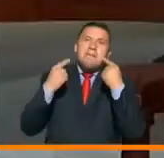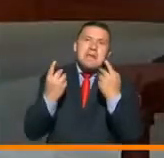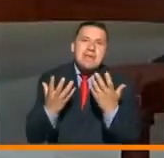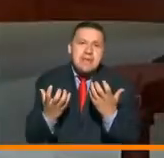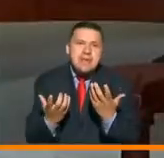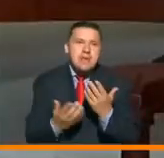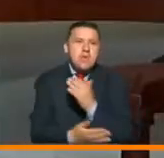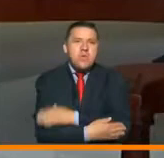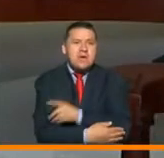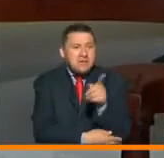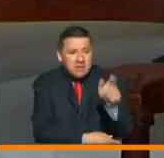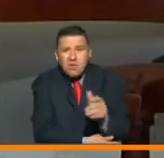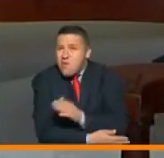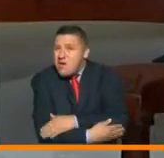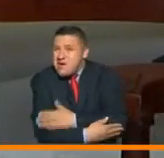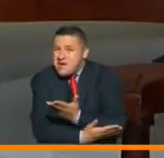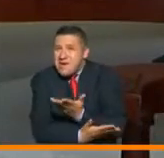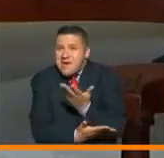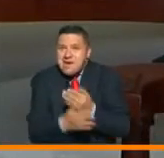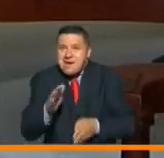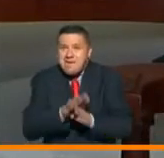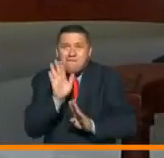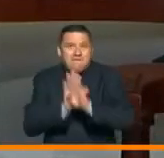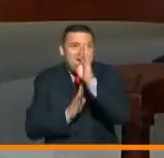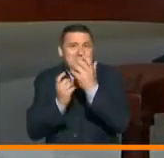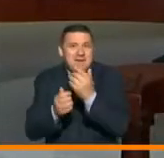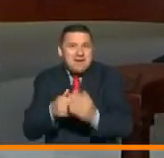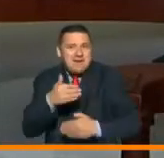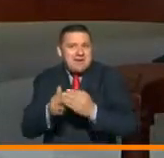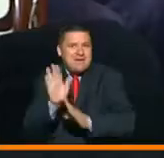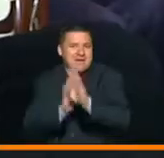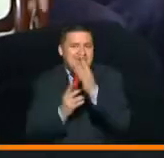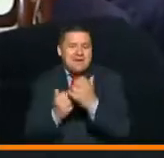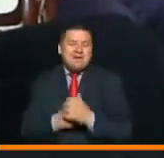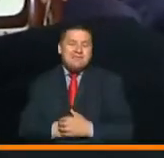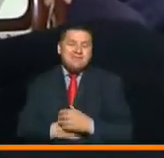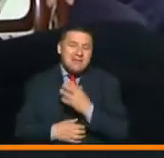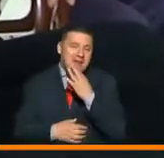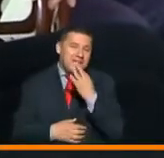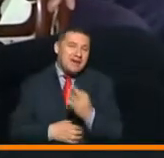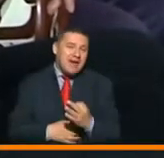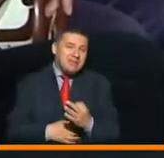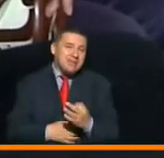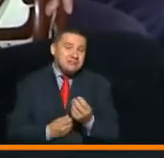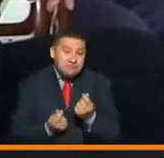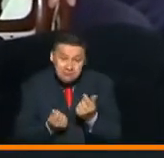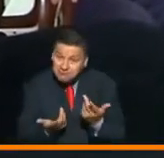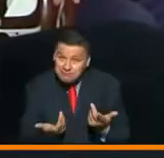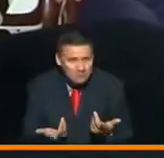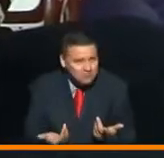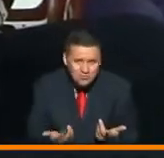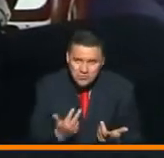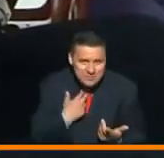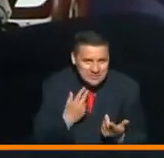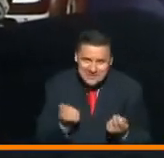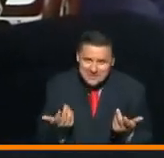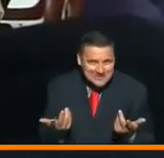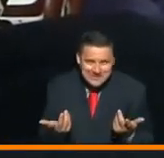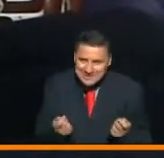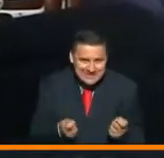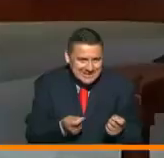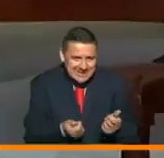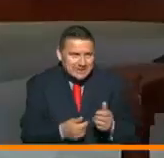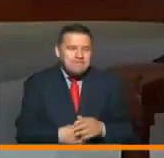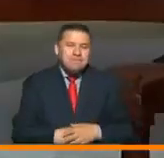es juicioso, quiere salir adelante. Pero de verdad los recursos que tenemos nosotros no podemos